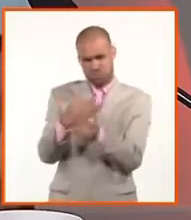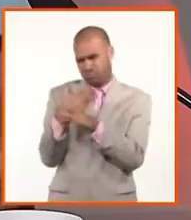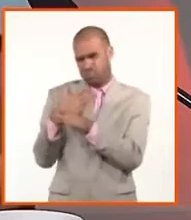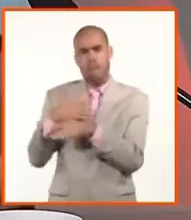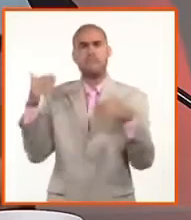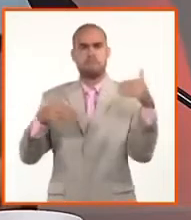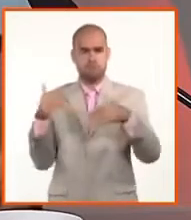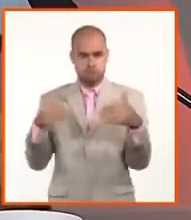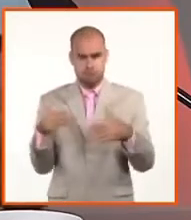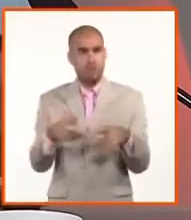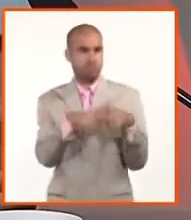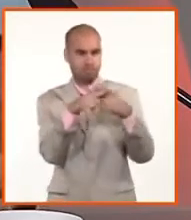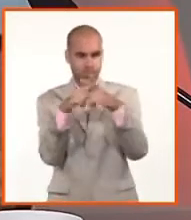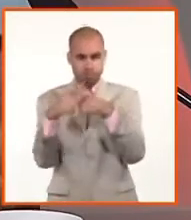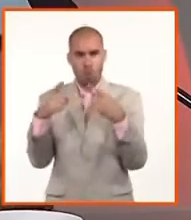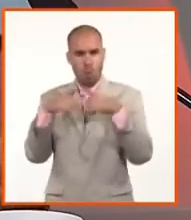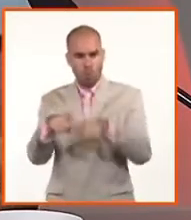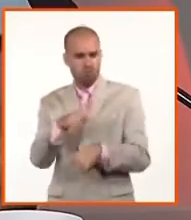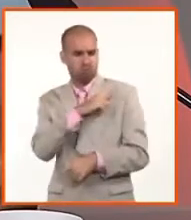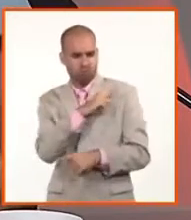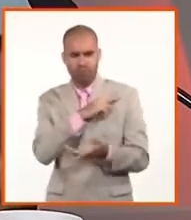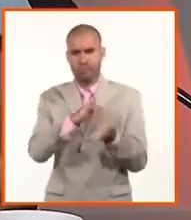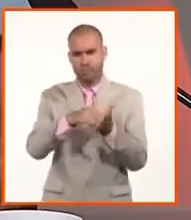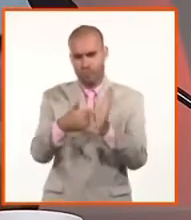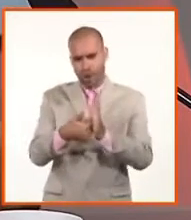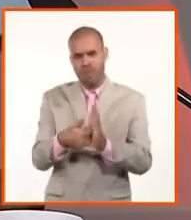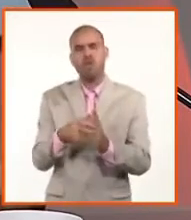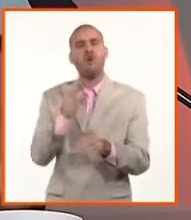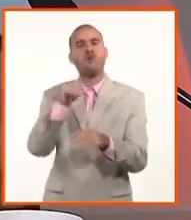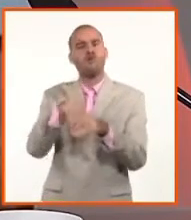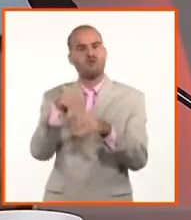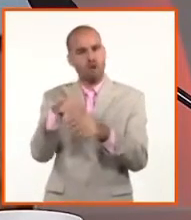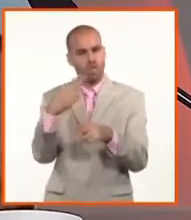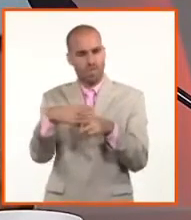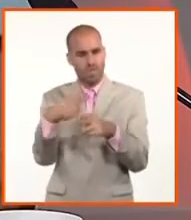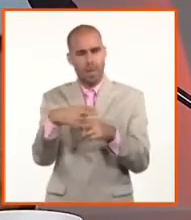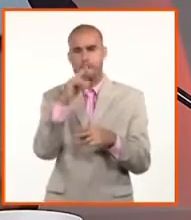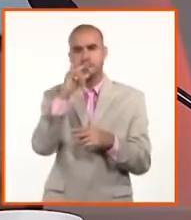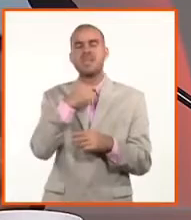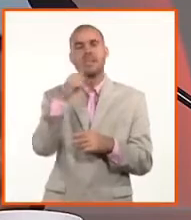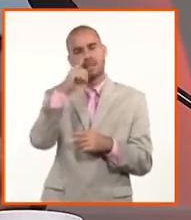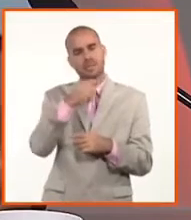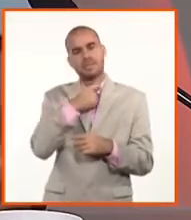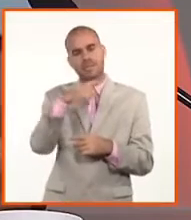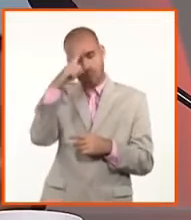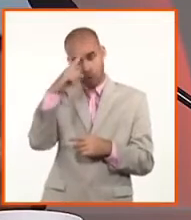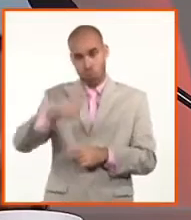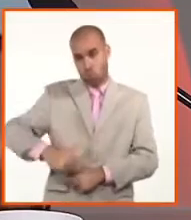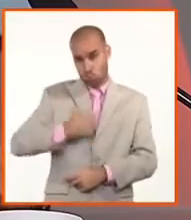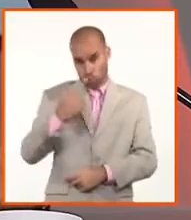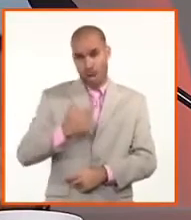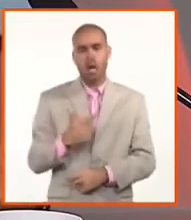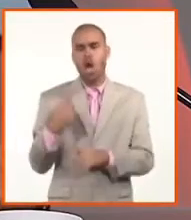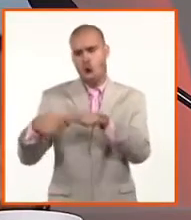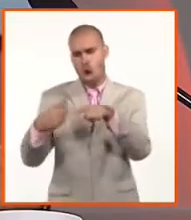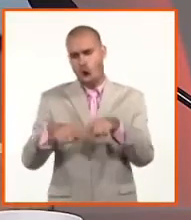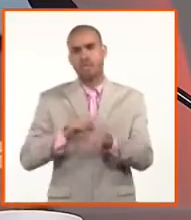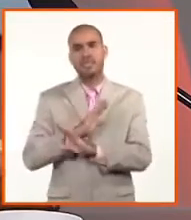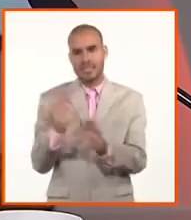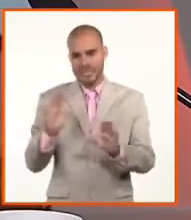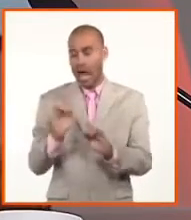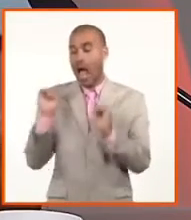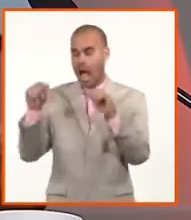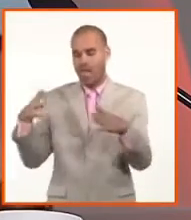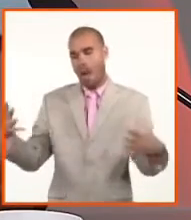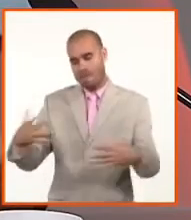supuesto, de conjunto con las autoridades, proyectos del Fondo Cubano de Bienes Culturales, patrimonio en el territorio, y hoy entonces tenemos una casa museo de